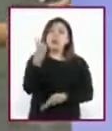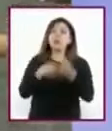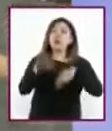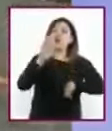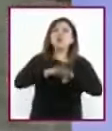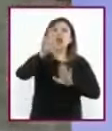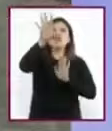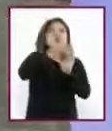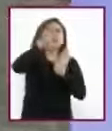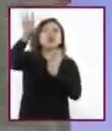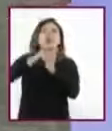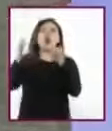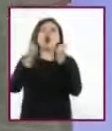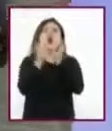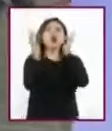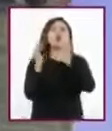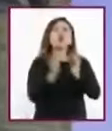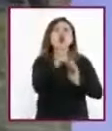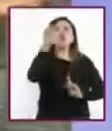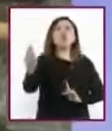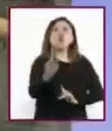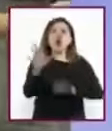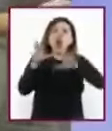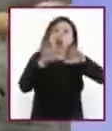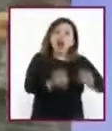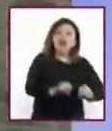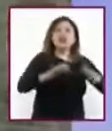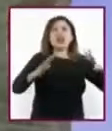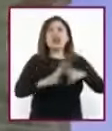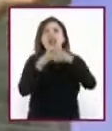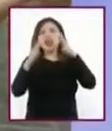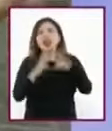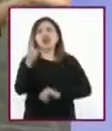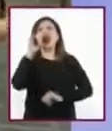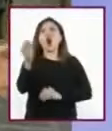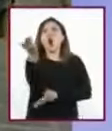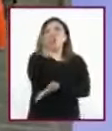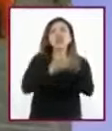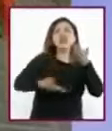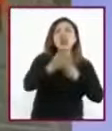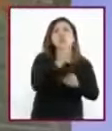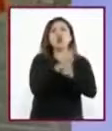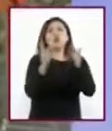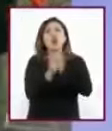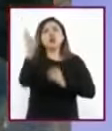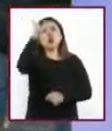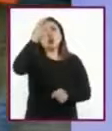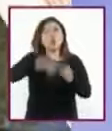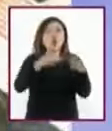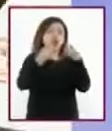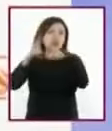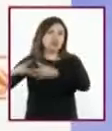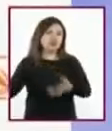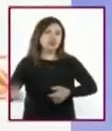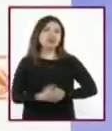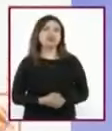el contacto entre los pueblos, las conquistas, las guerras o los intercambios de productos culturales.